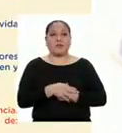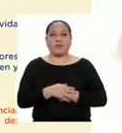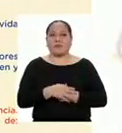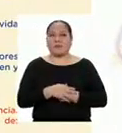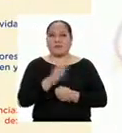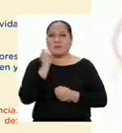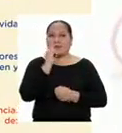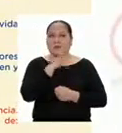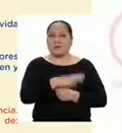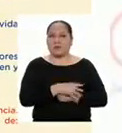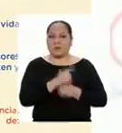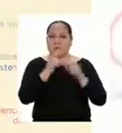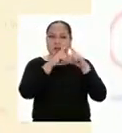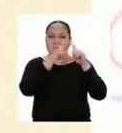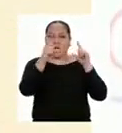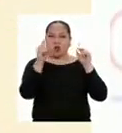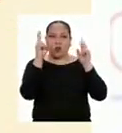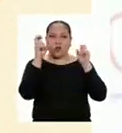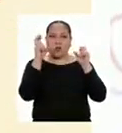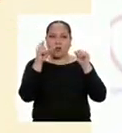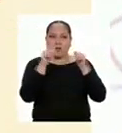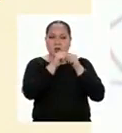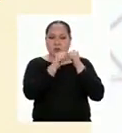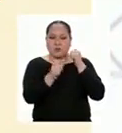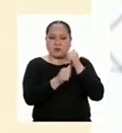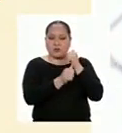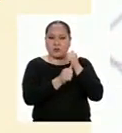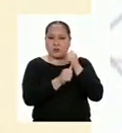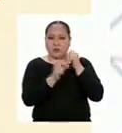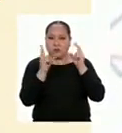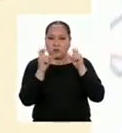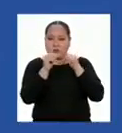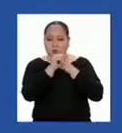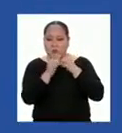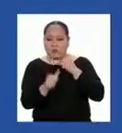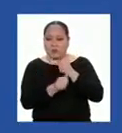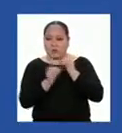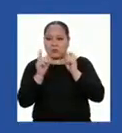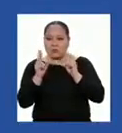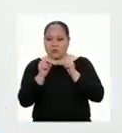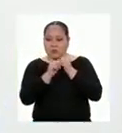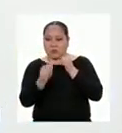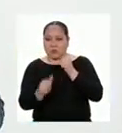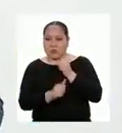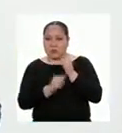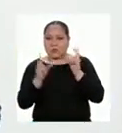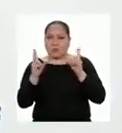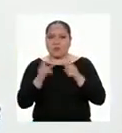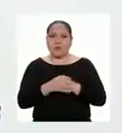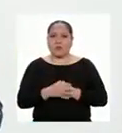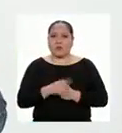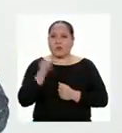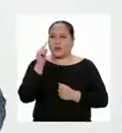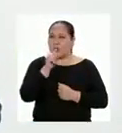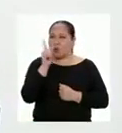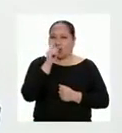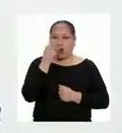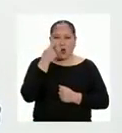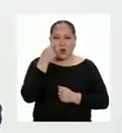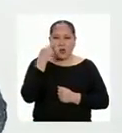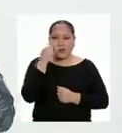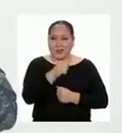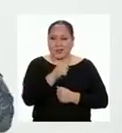dices porque hay un título general y otros 3 para cada texto? Exacto. Si no lo conocías, te